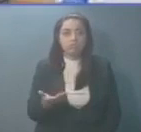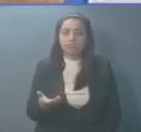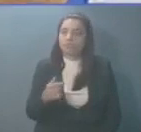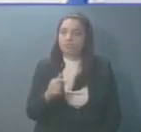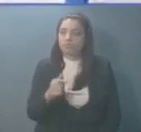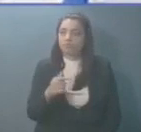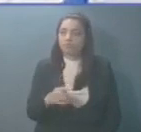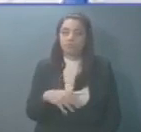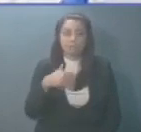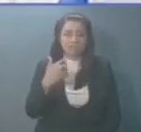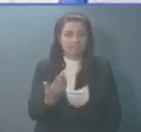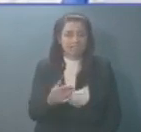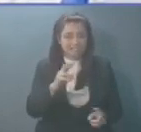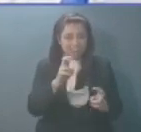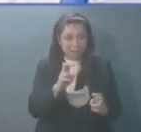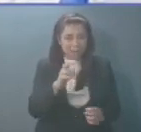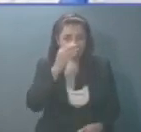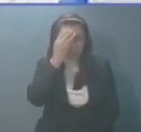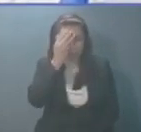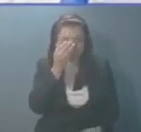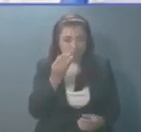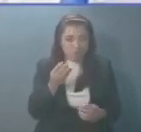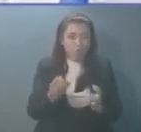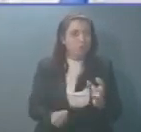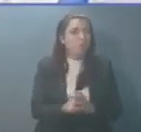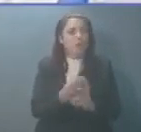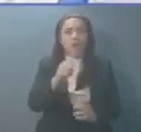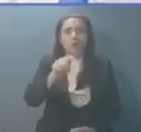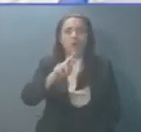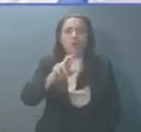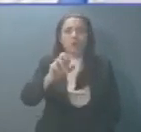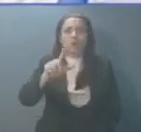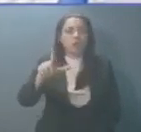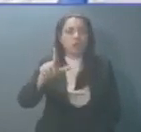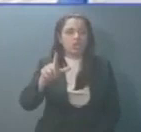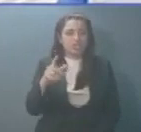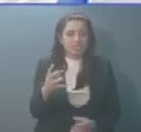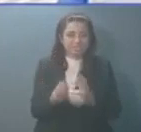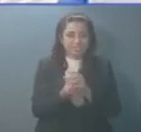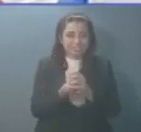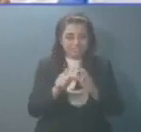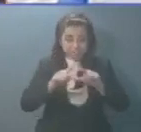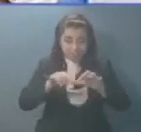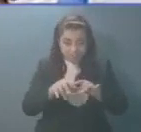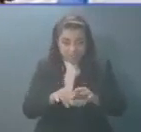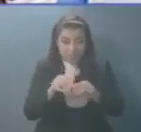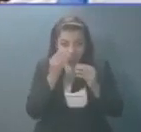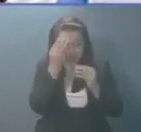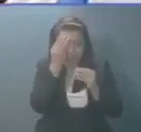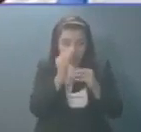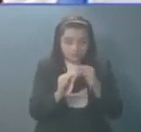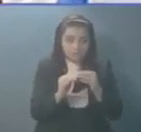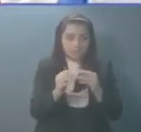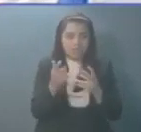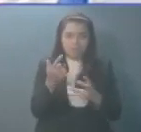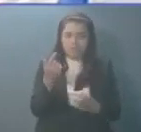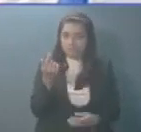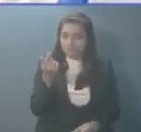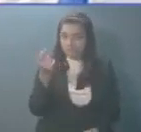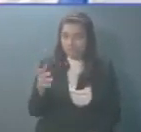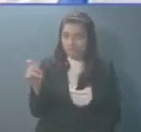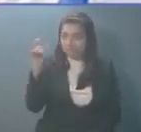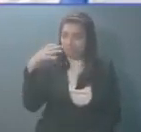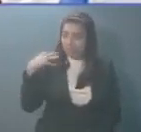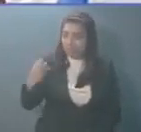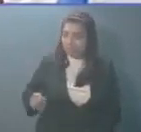el uso de troles con recursos públicos. Muy interesante. Van